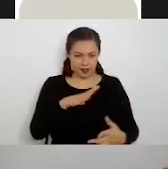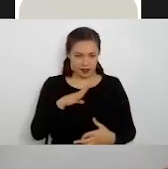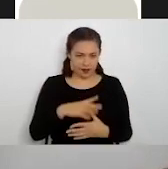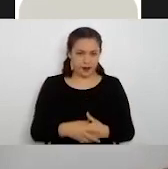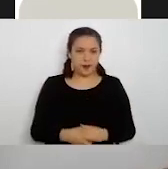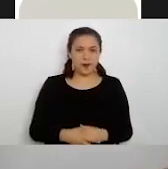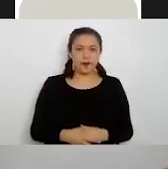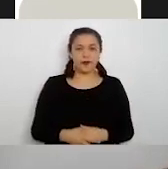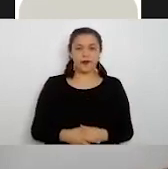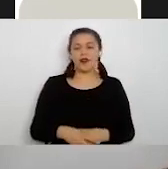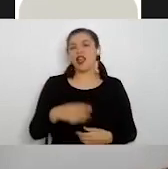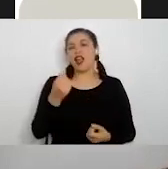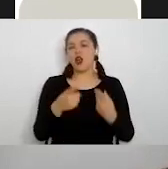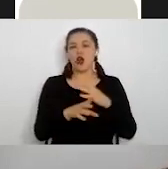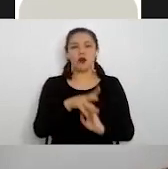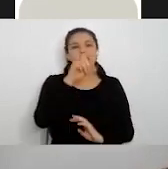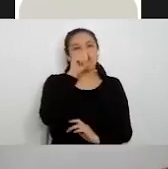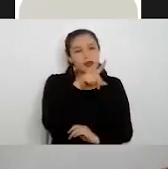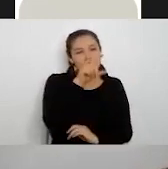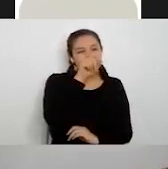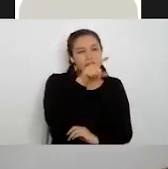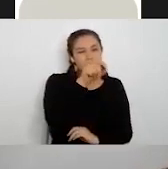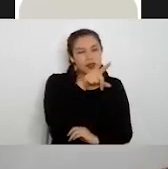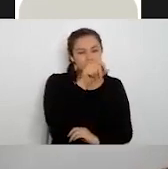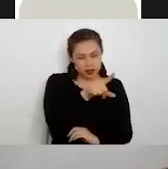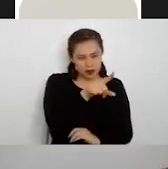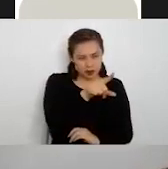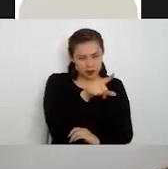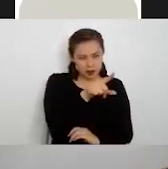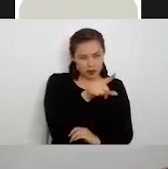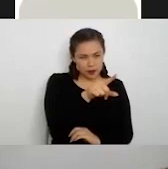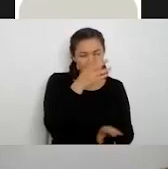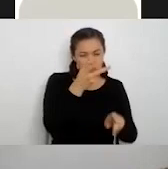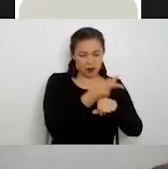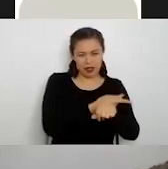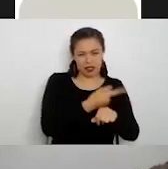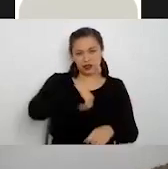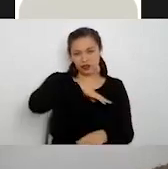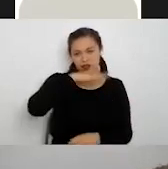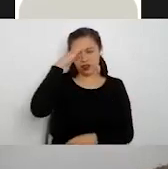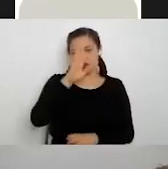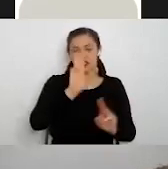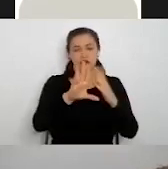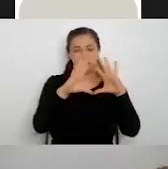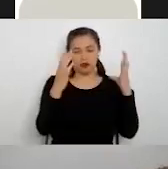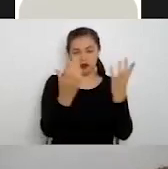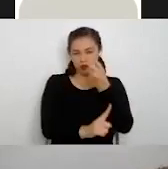ciertos patrones que sabemos que han afectado al mundo y a